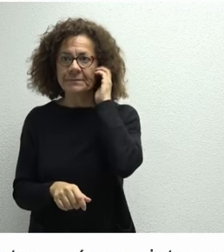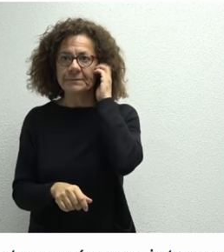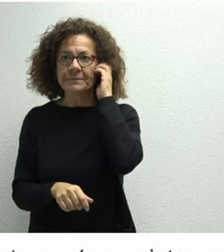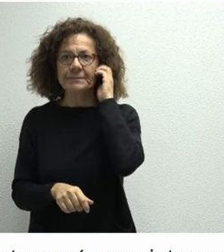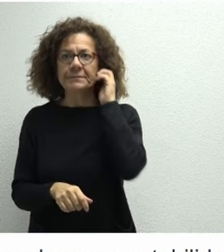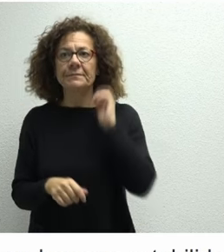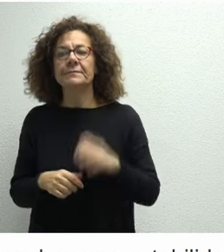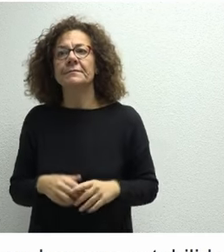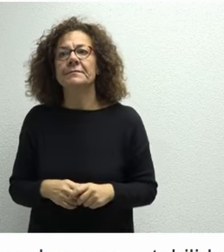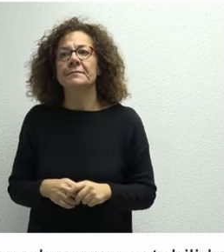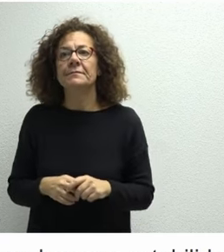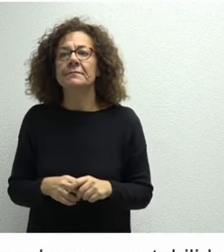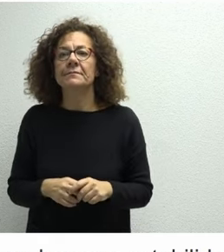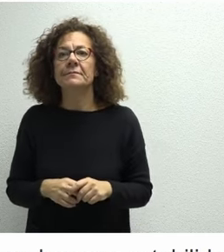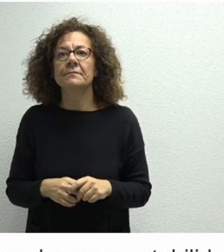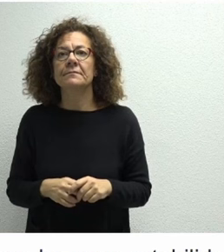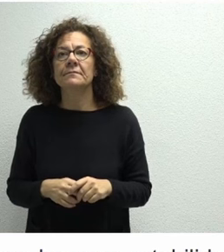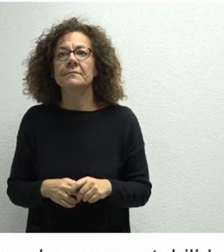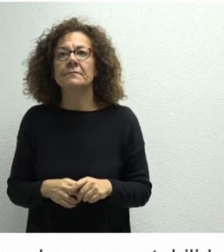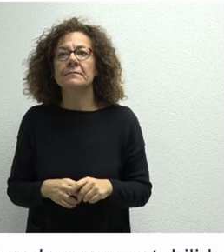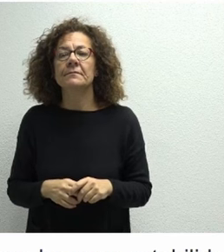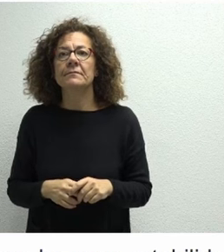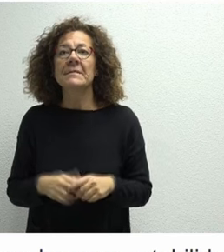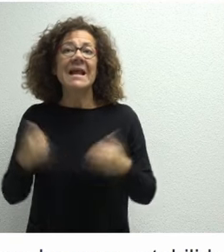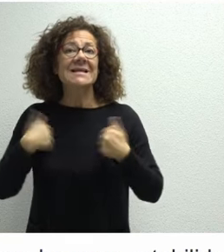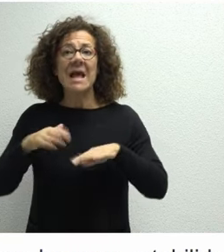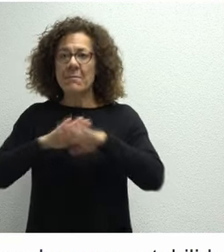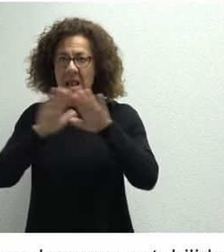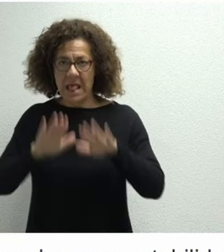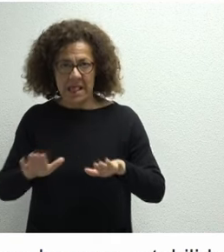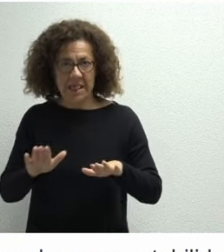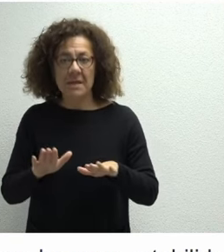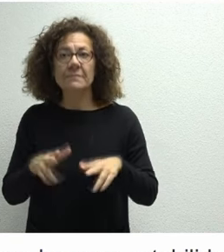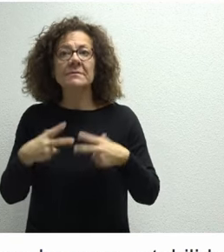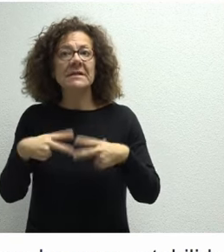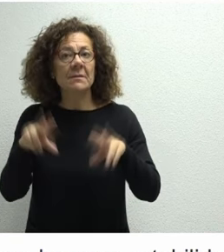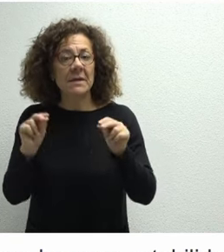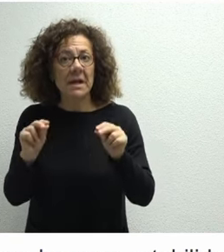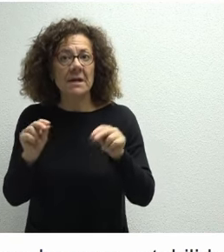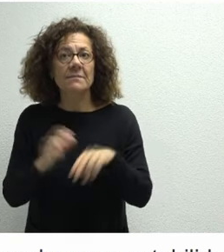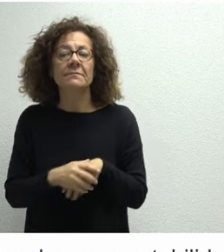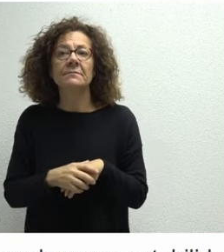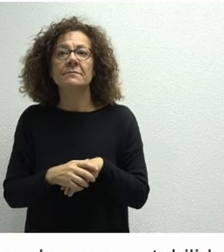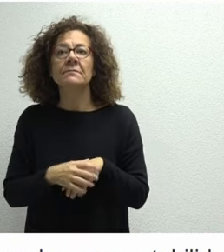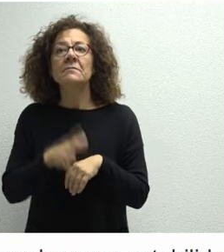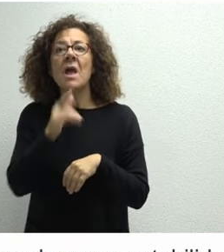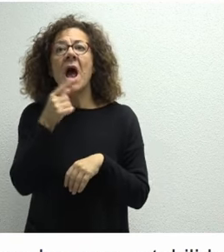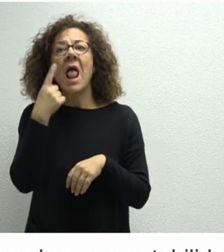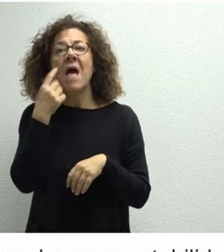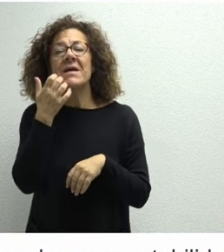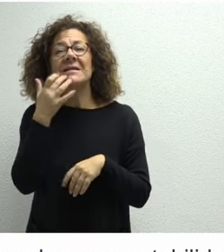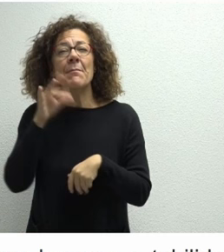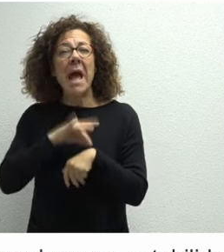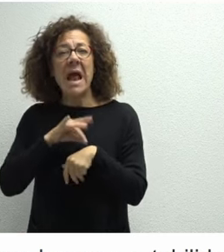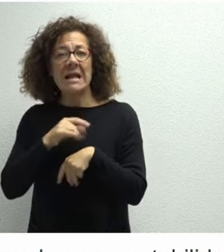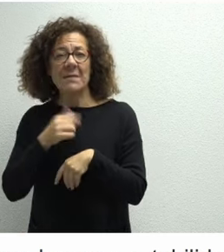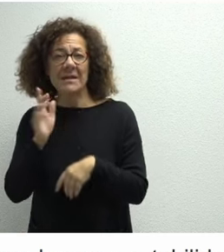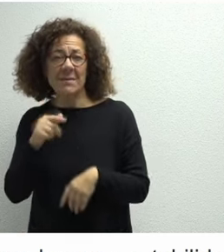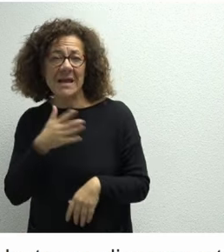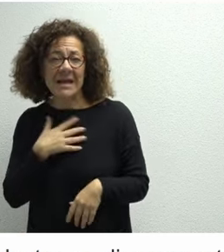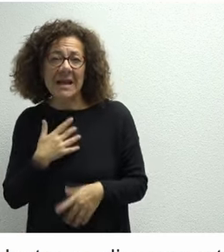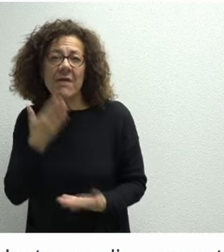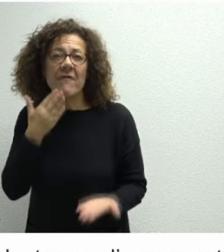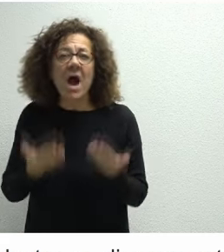persona y Bueno pues por último para terminar eh Y ahora veremos si marical también nos quiere Añadir o nos quiere valorar un